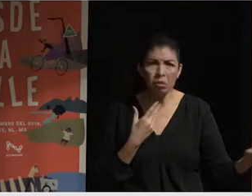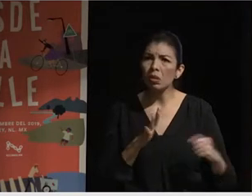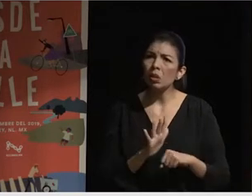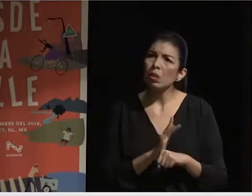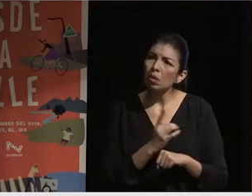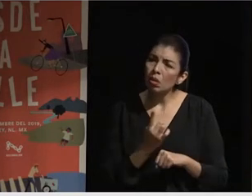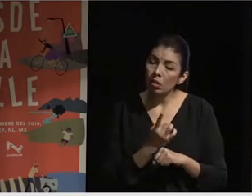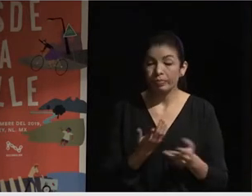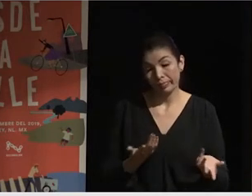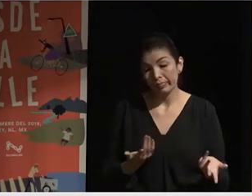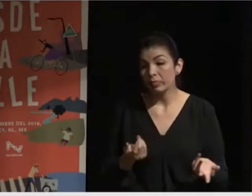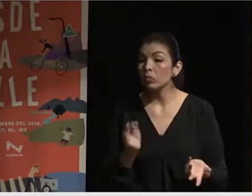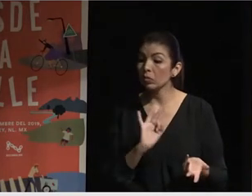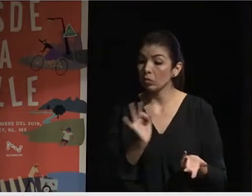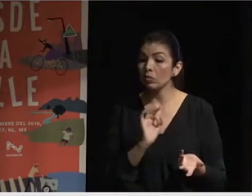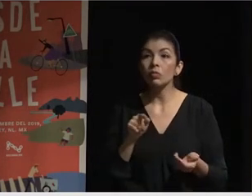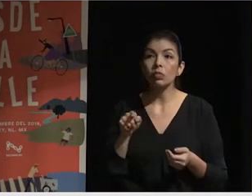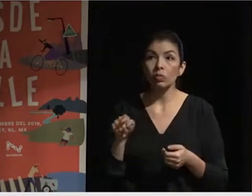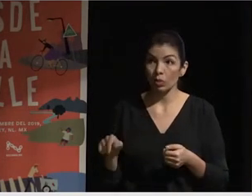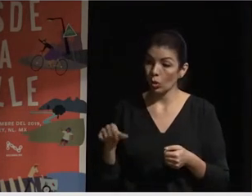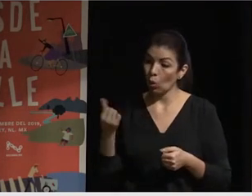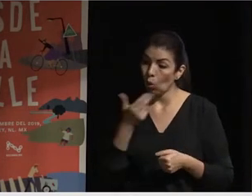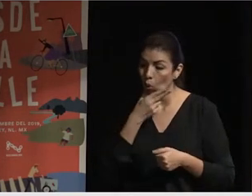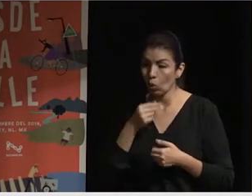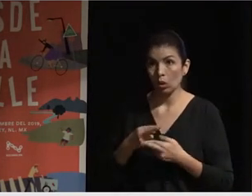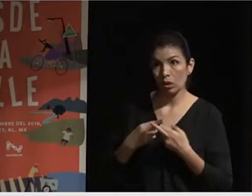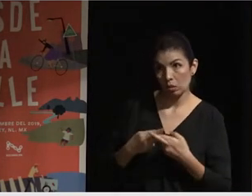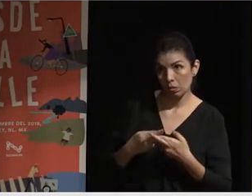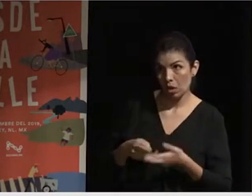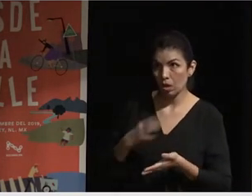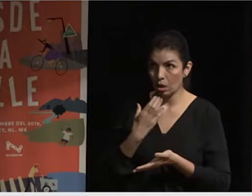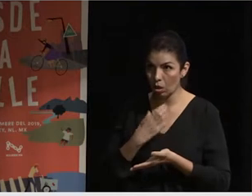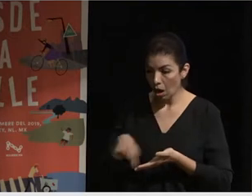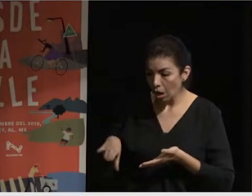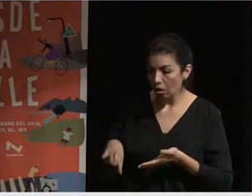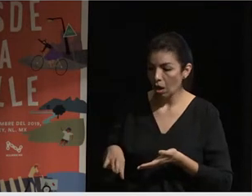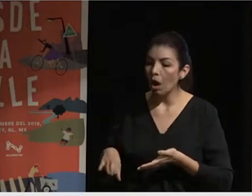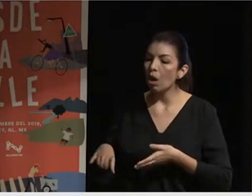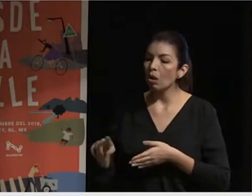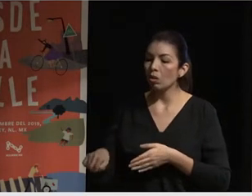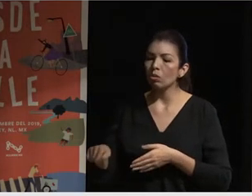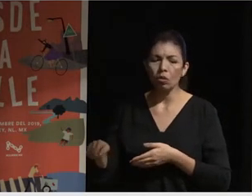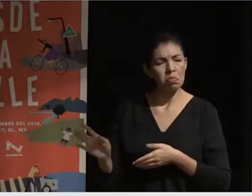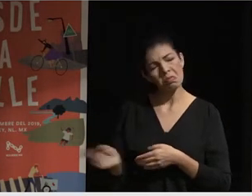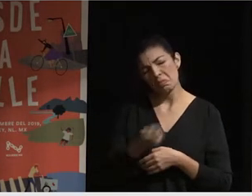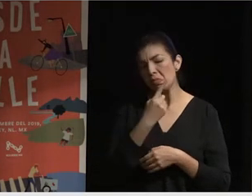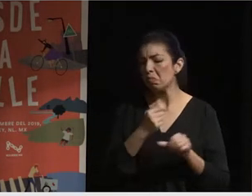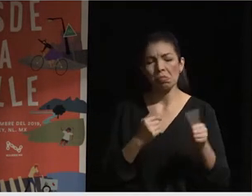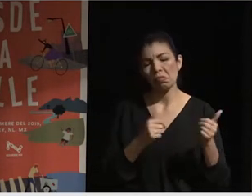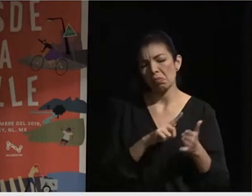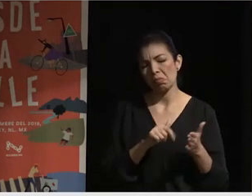las personas que están como empleados en temas de limpieza en el mismo lugar y sobre todo la mantiene inclusive la persona